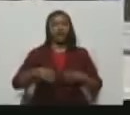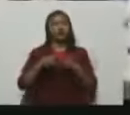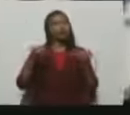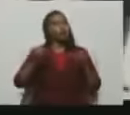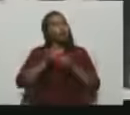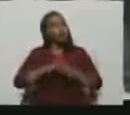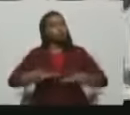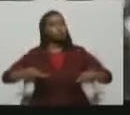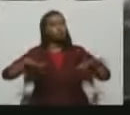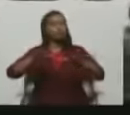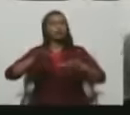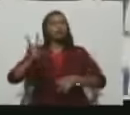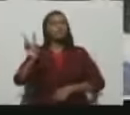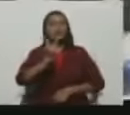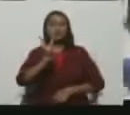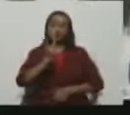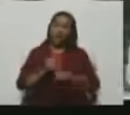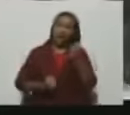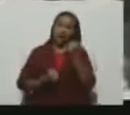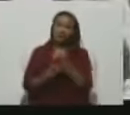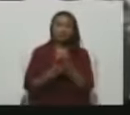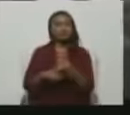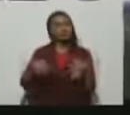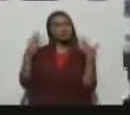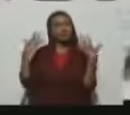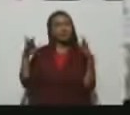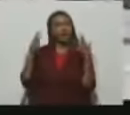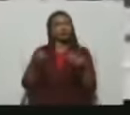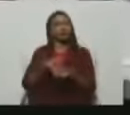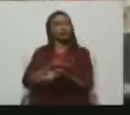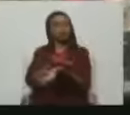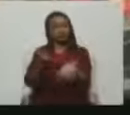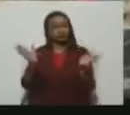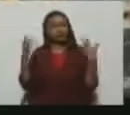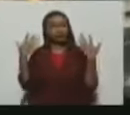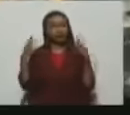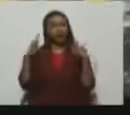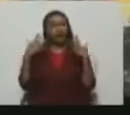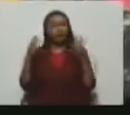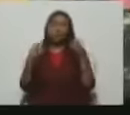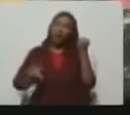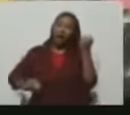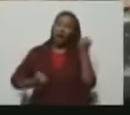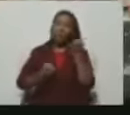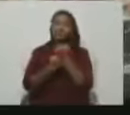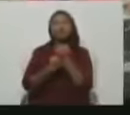apoyo, muy bien, aplauso a la milicia, en apoyo al poder electoral.